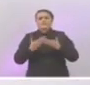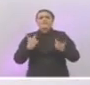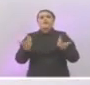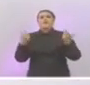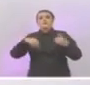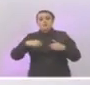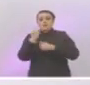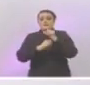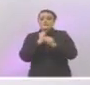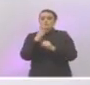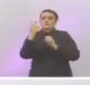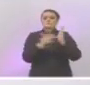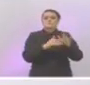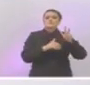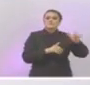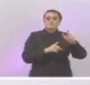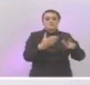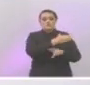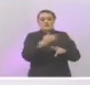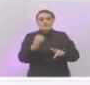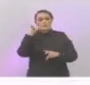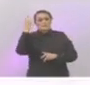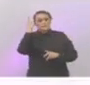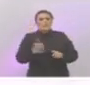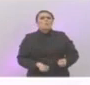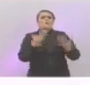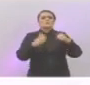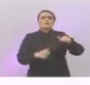cierre de 2018, en el campo potosino creció